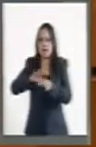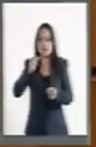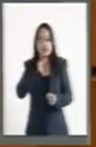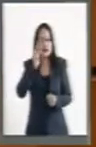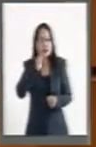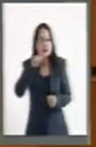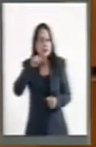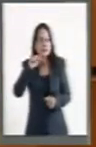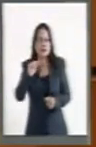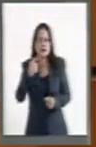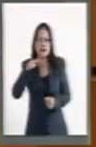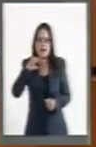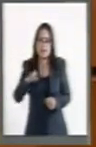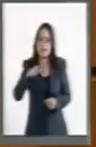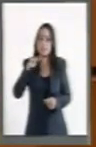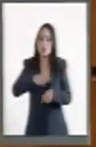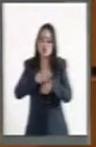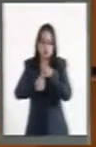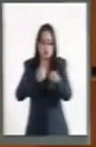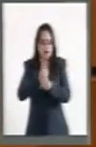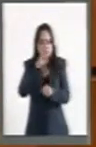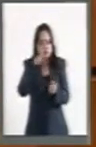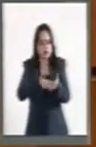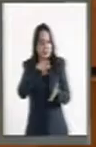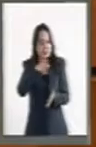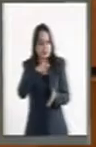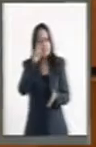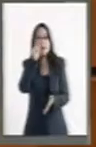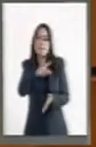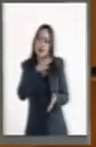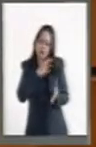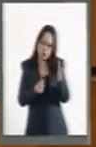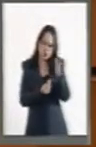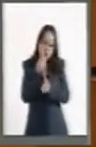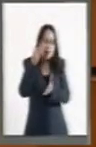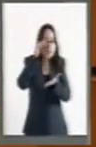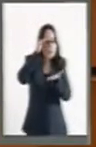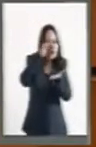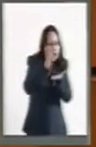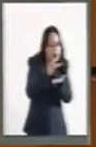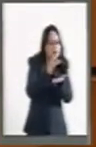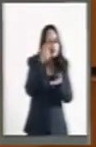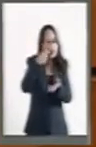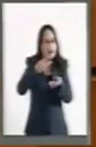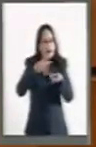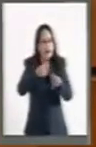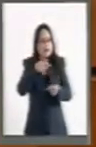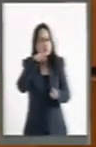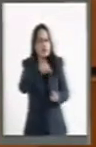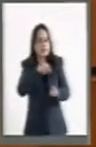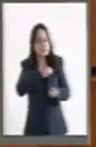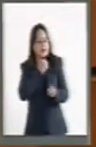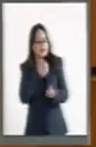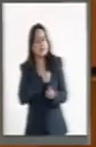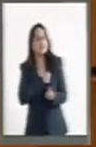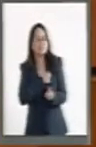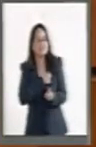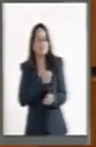senadora Tagle, también para el 2017 viene una nueva reducción al gasto en